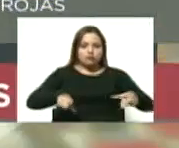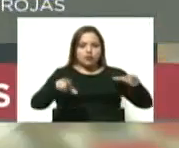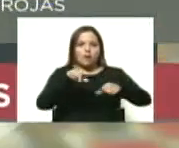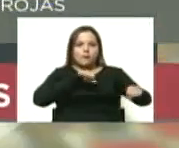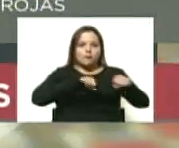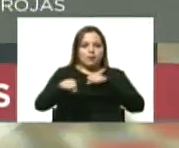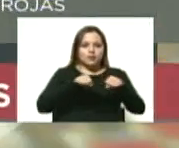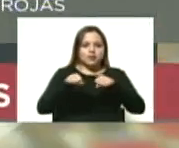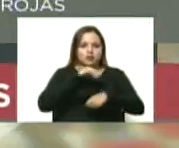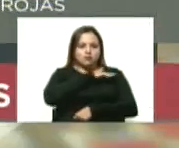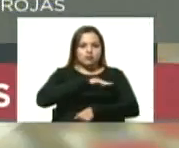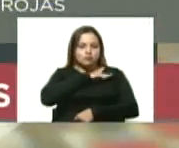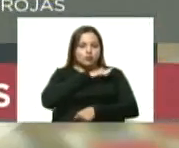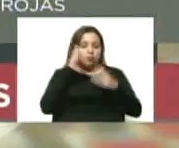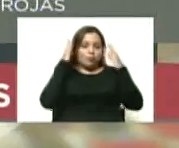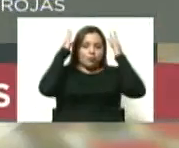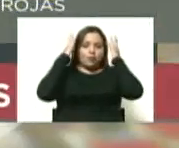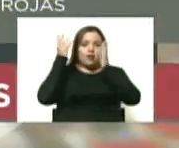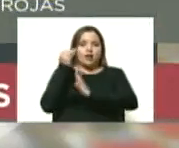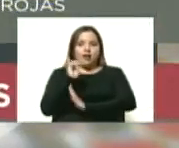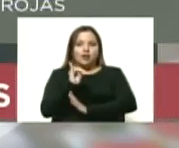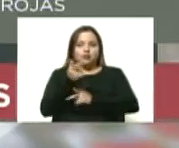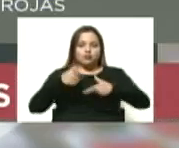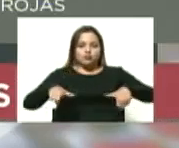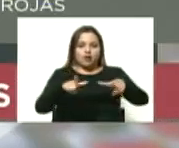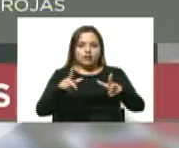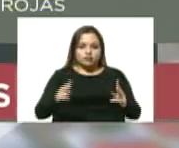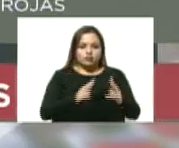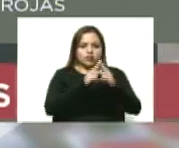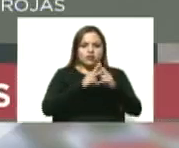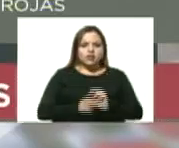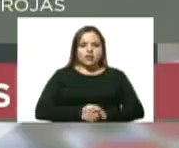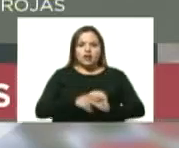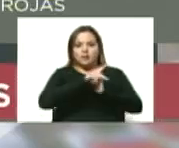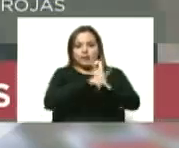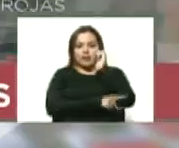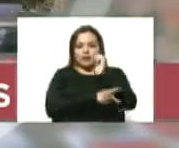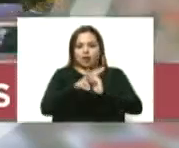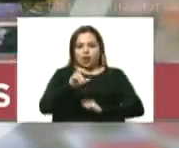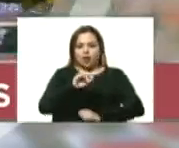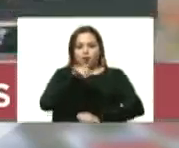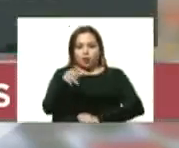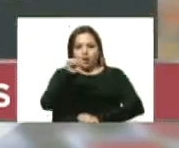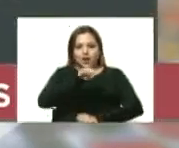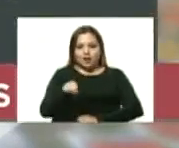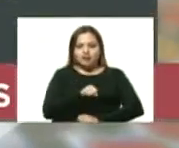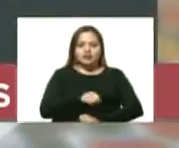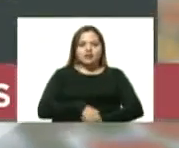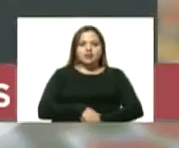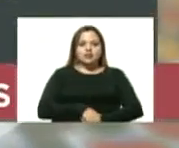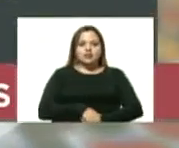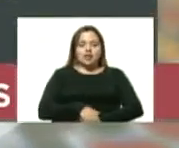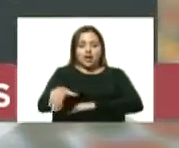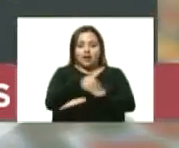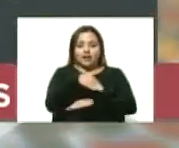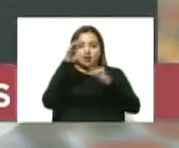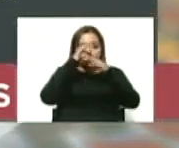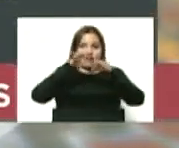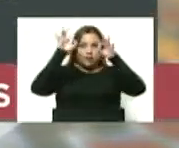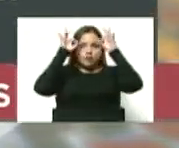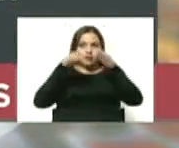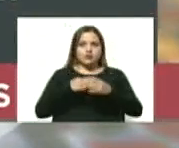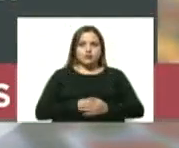Movimiento Robert Serra, que establece como punto de acopio el Parque Aristides Rojas. Esto es en la avenida Andrés Bello. Es parte de lo que ha sido entonces los